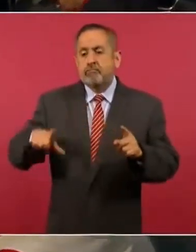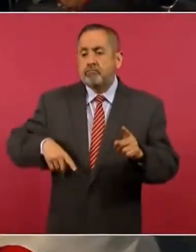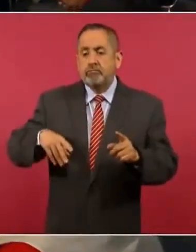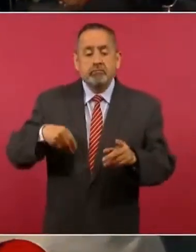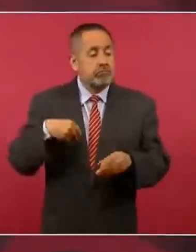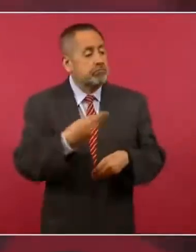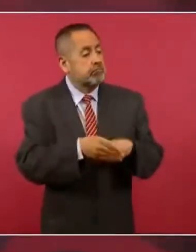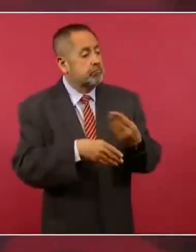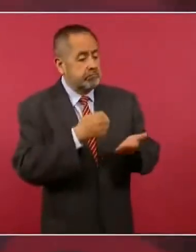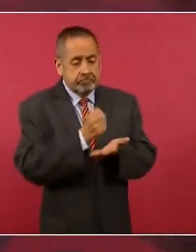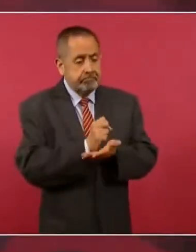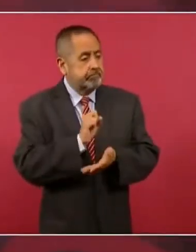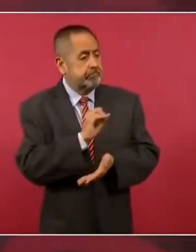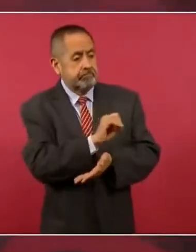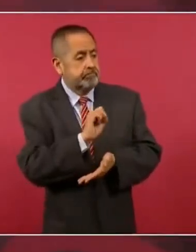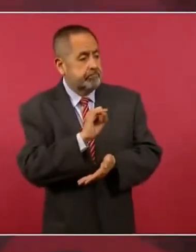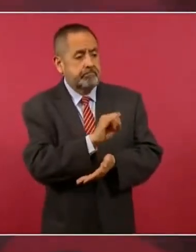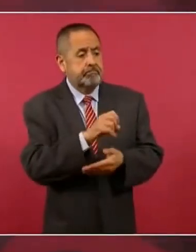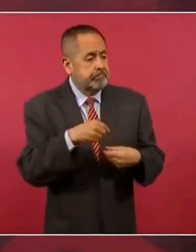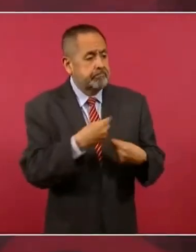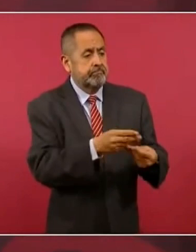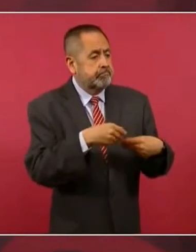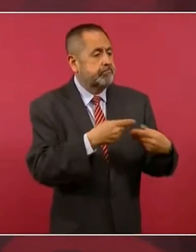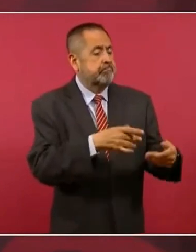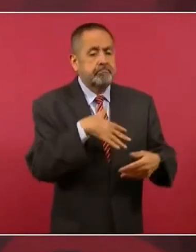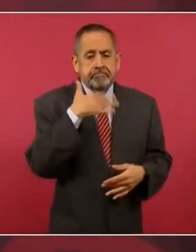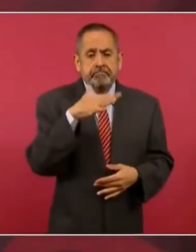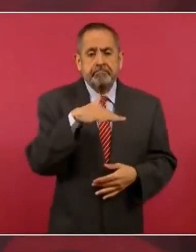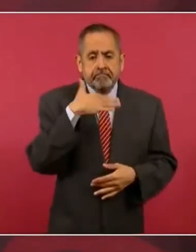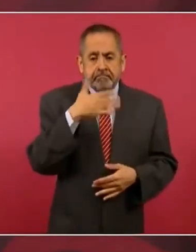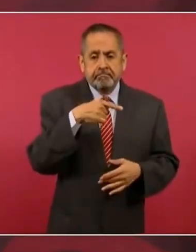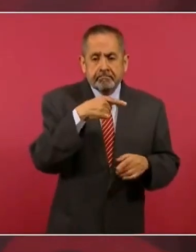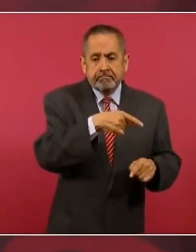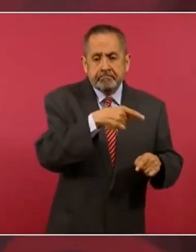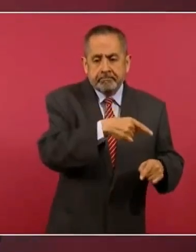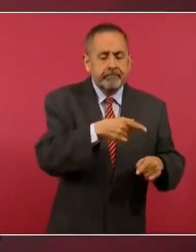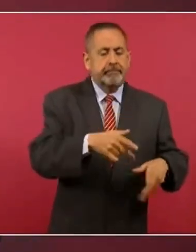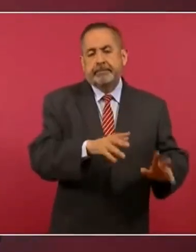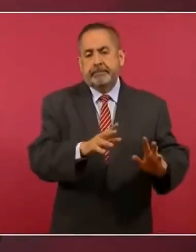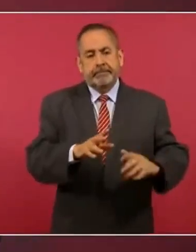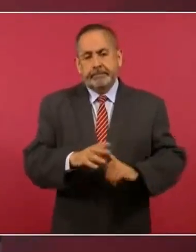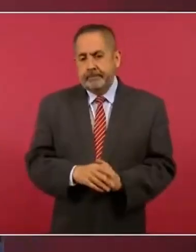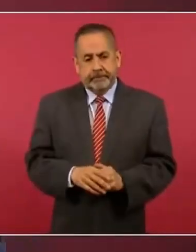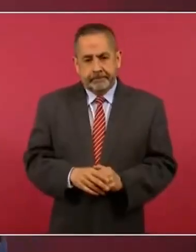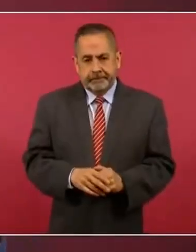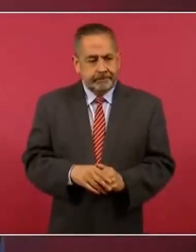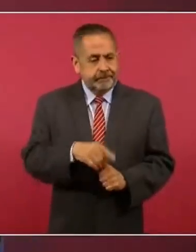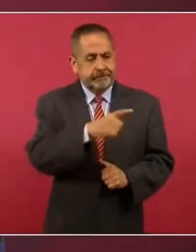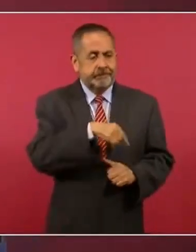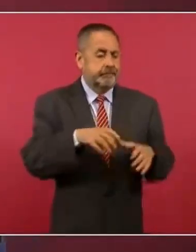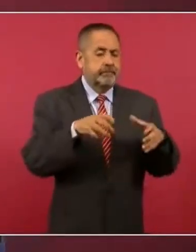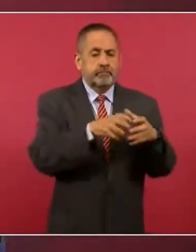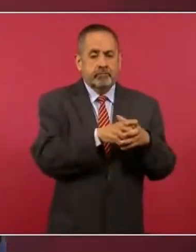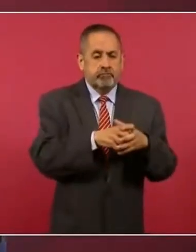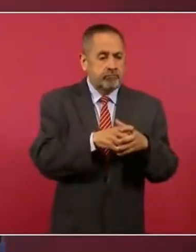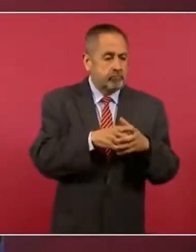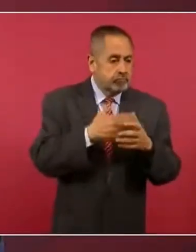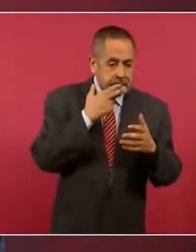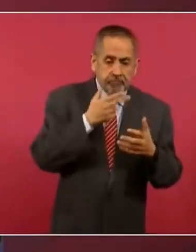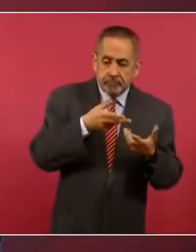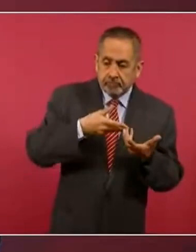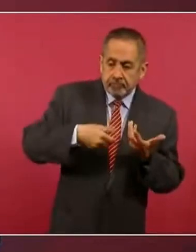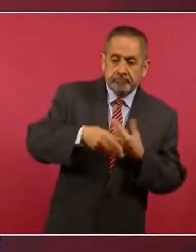un facilitador de la corrupción y para que el aparato sirviera